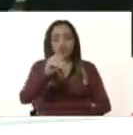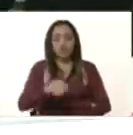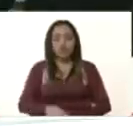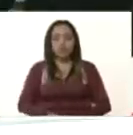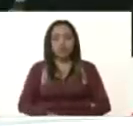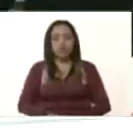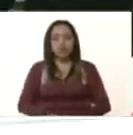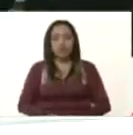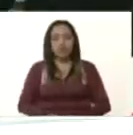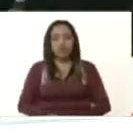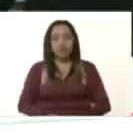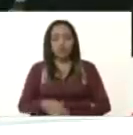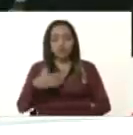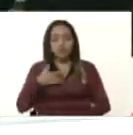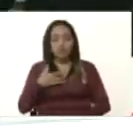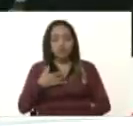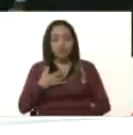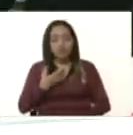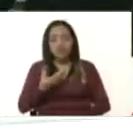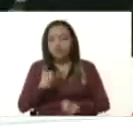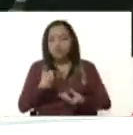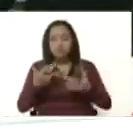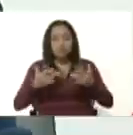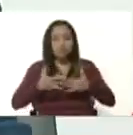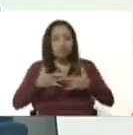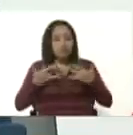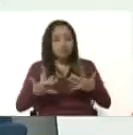Gran interés, presidente de los bancos.